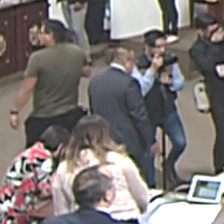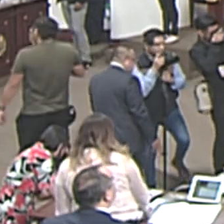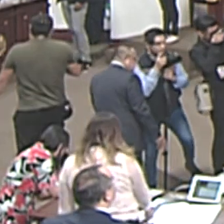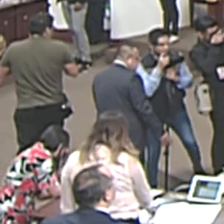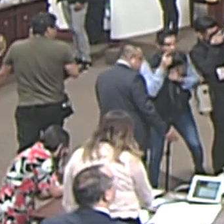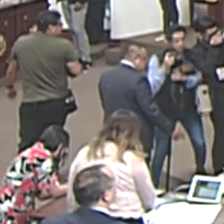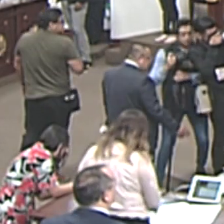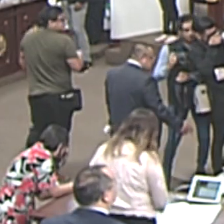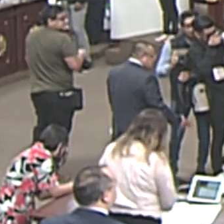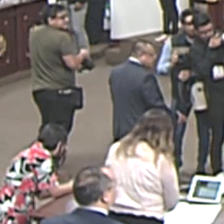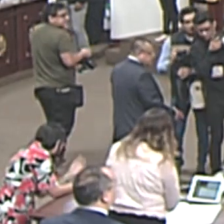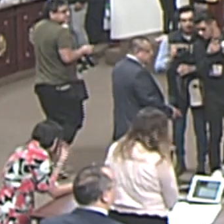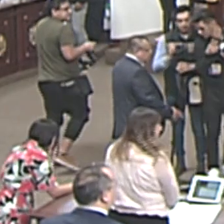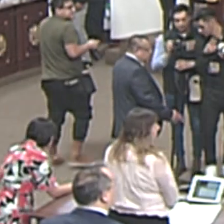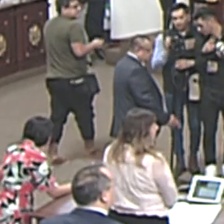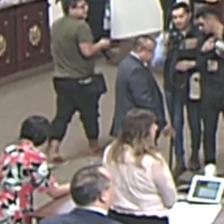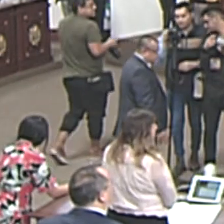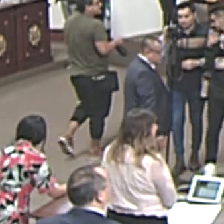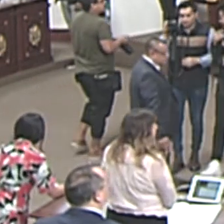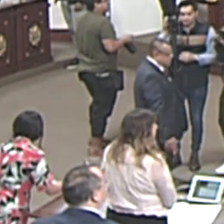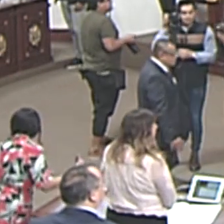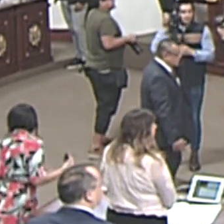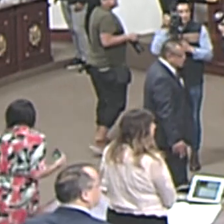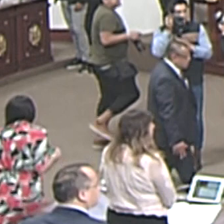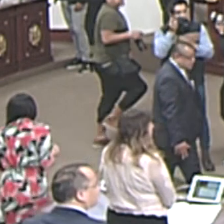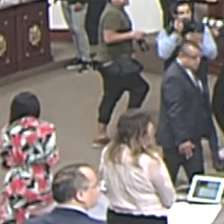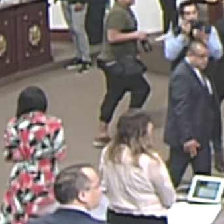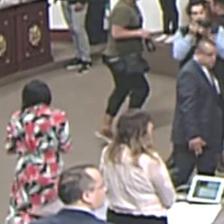mantenerse de pie para entonar el himno nacional.